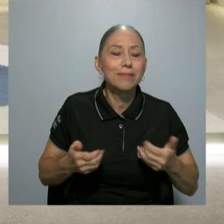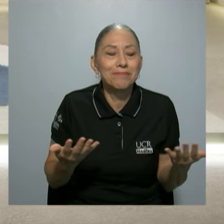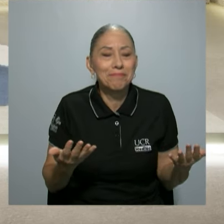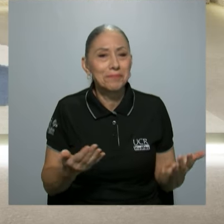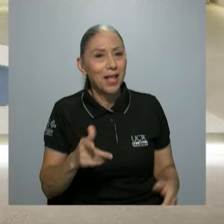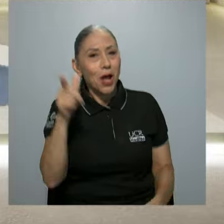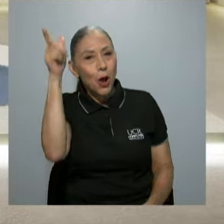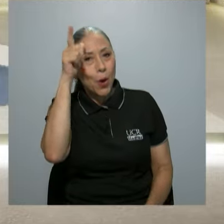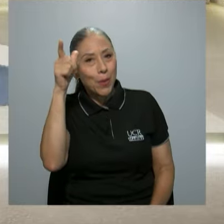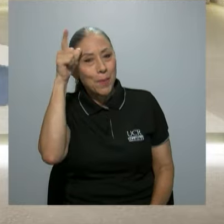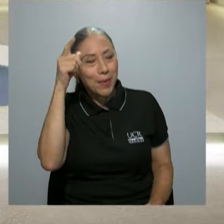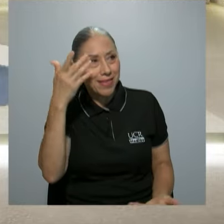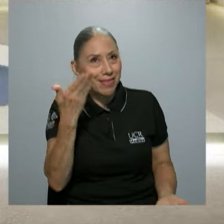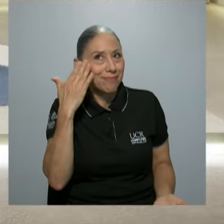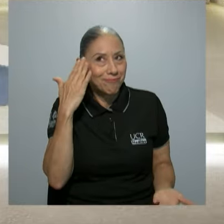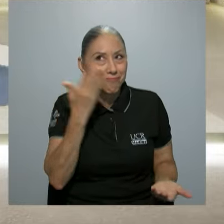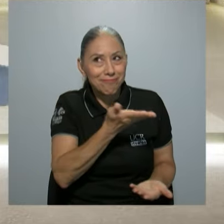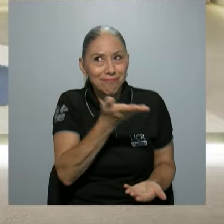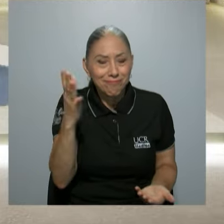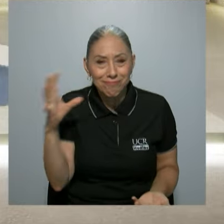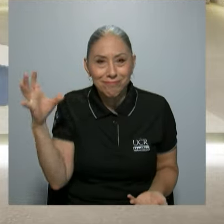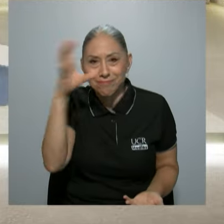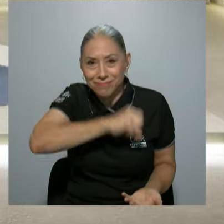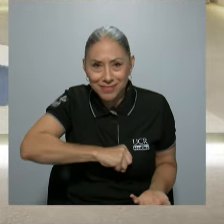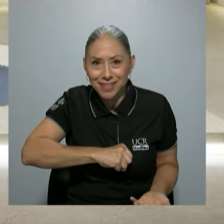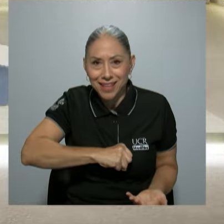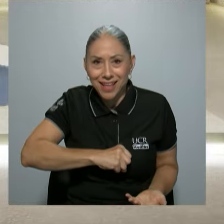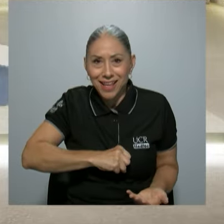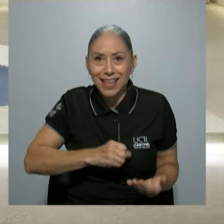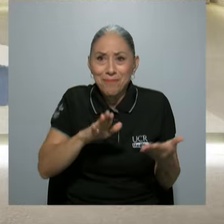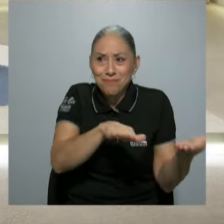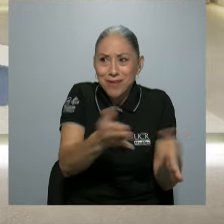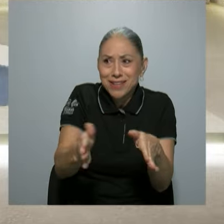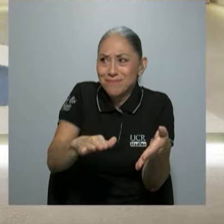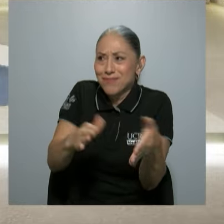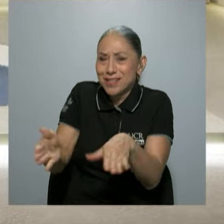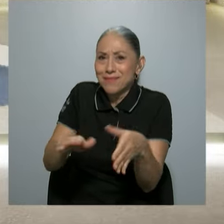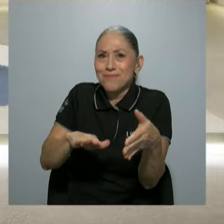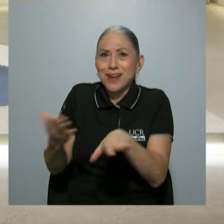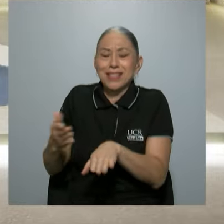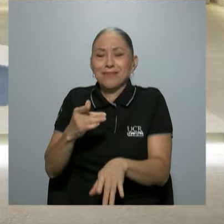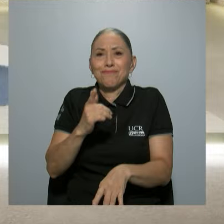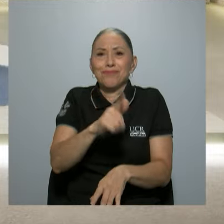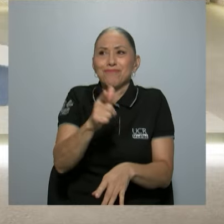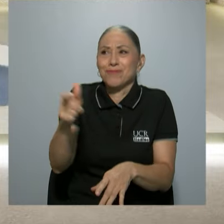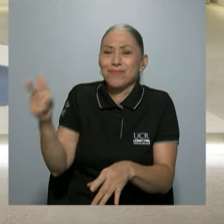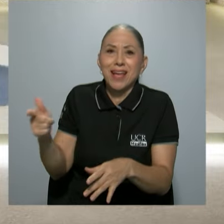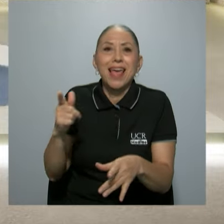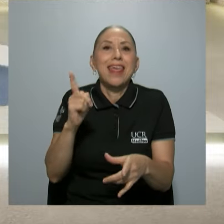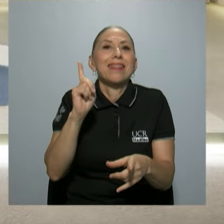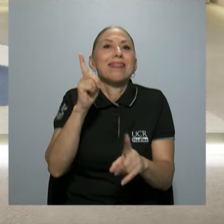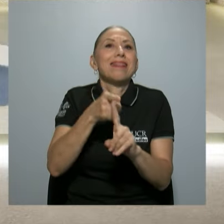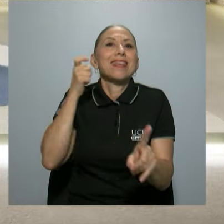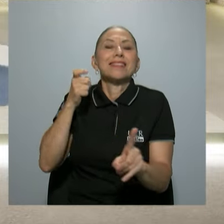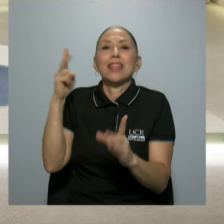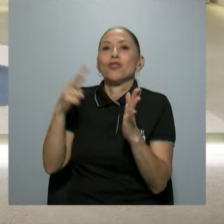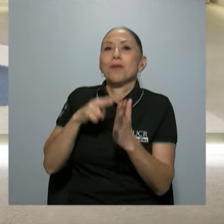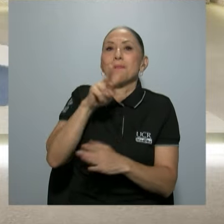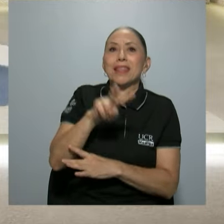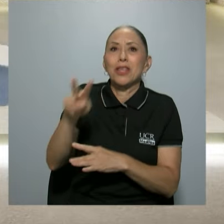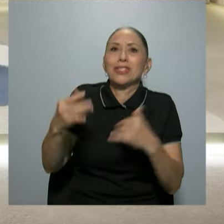Obviamente es evidente que los homicidios desde el 2022 han